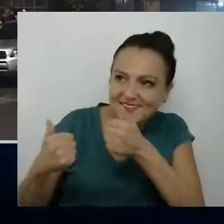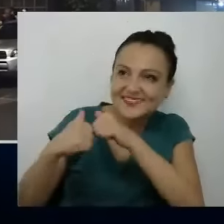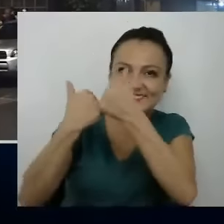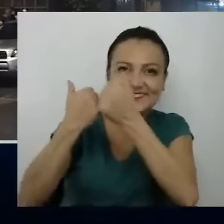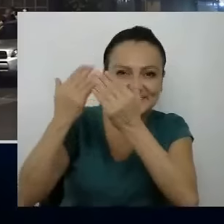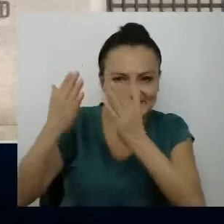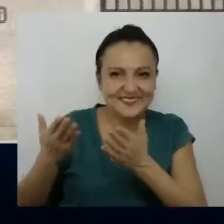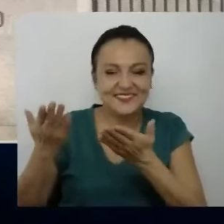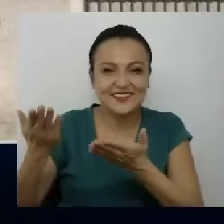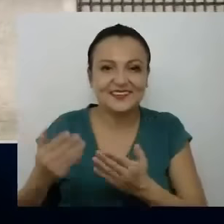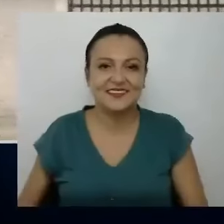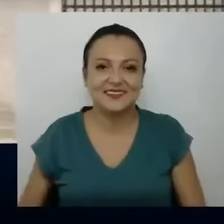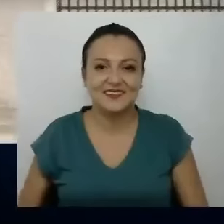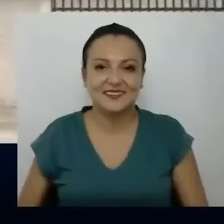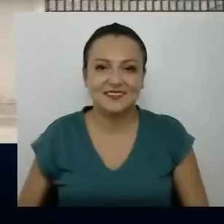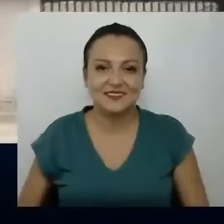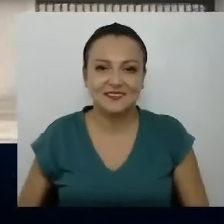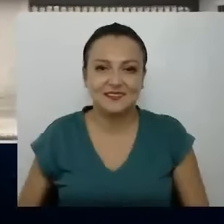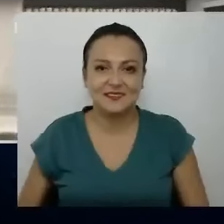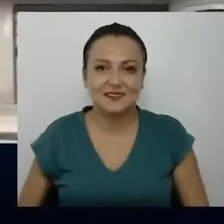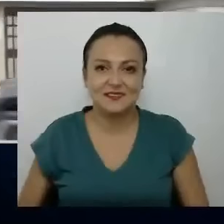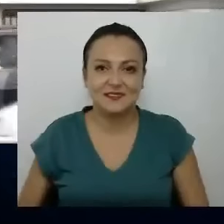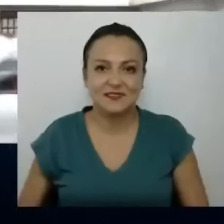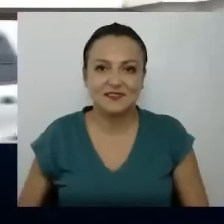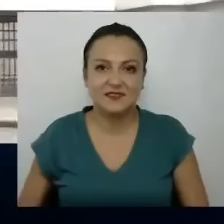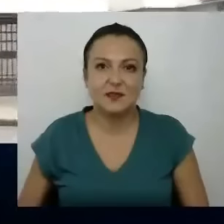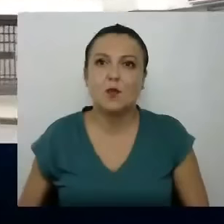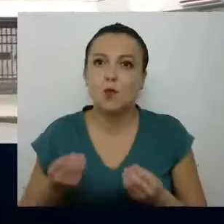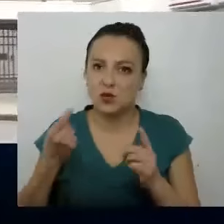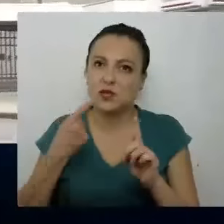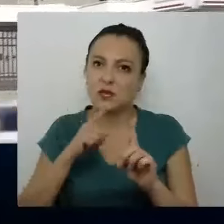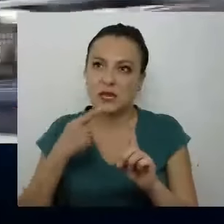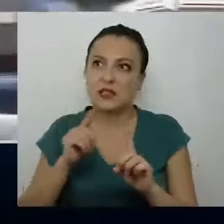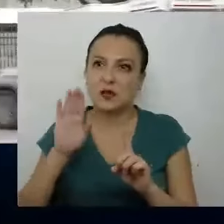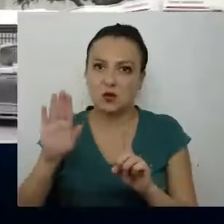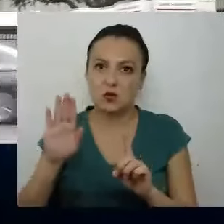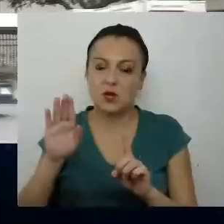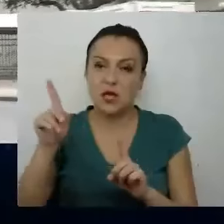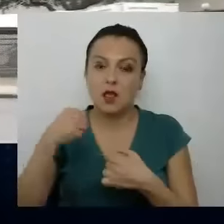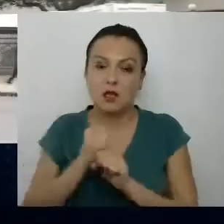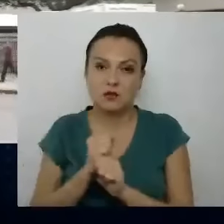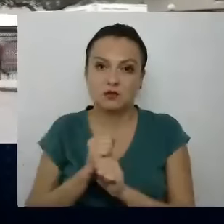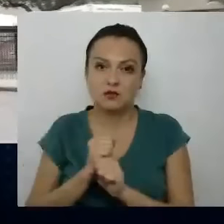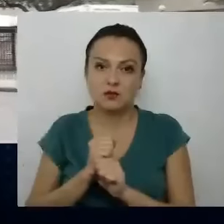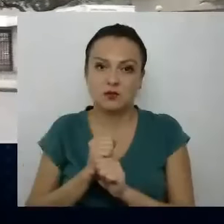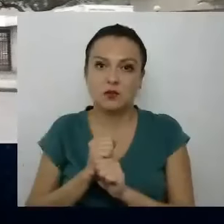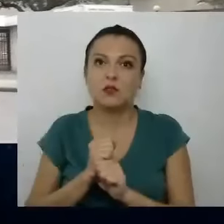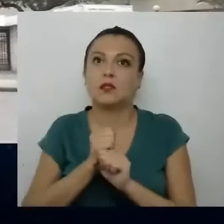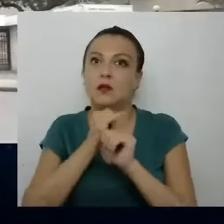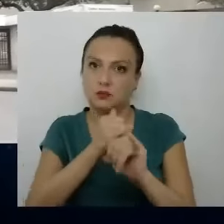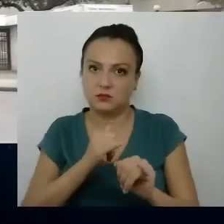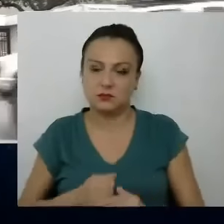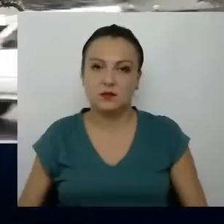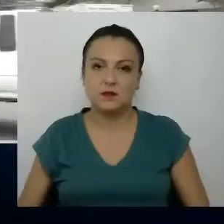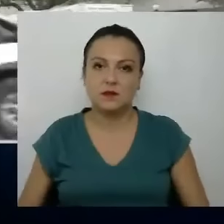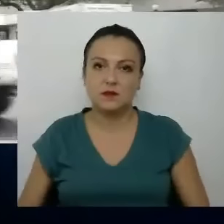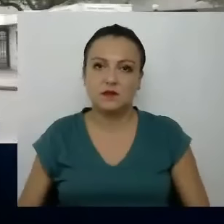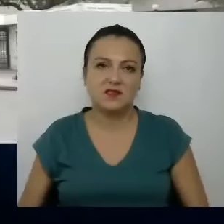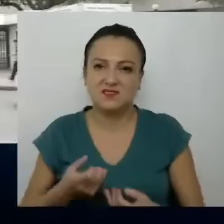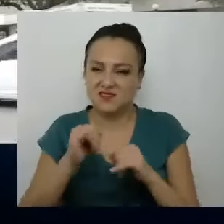contendor, no yo diría que más que crítico, él ha hecho denuncias